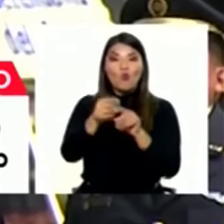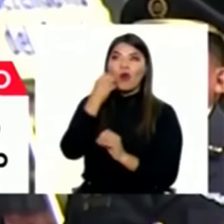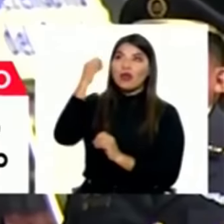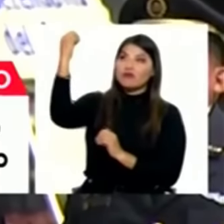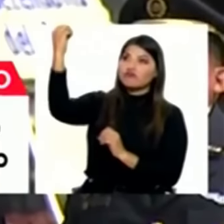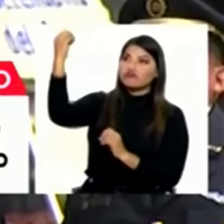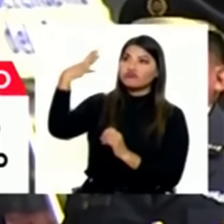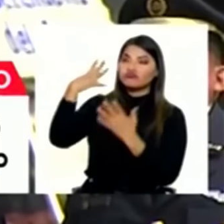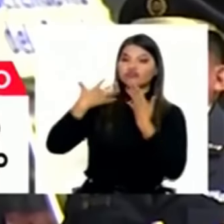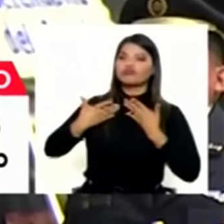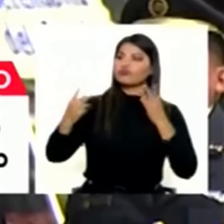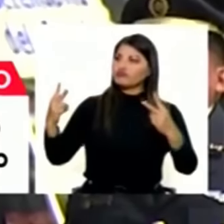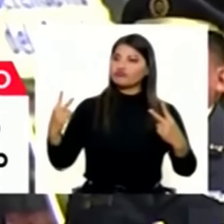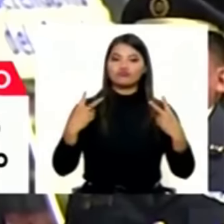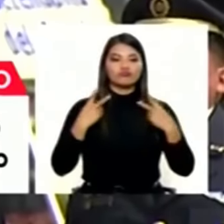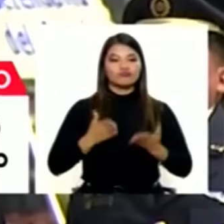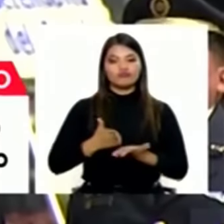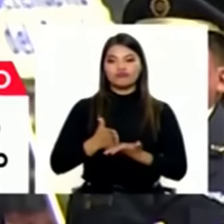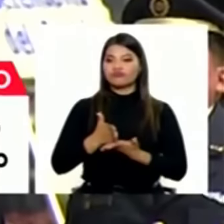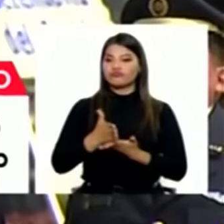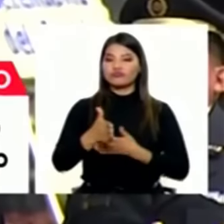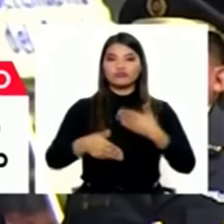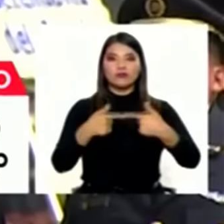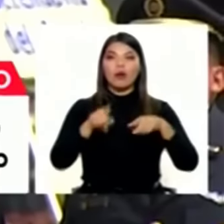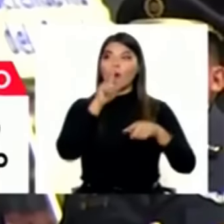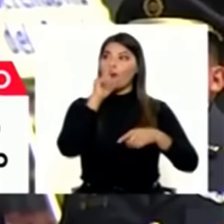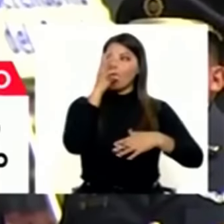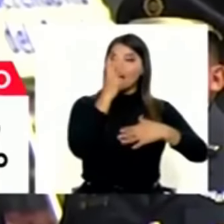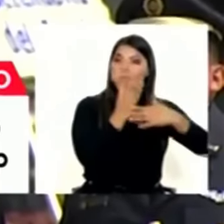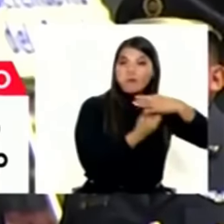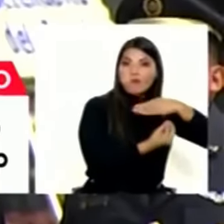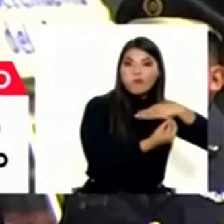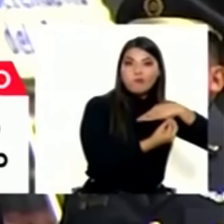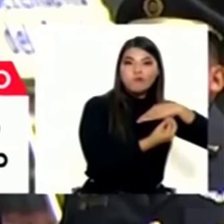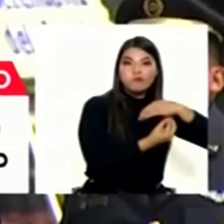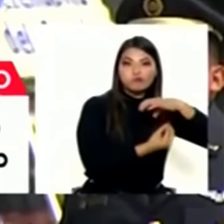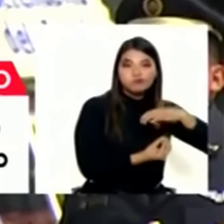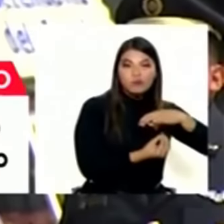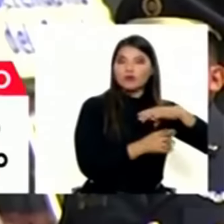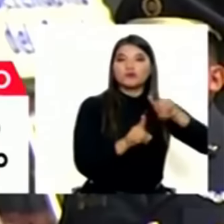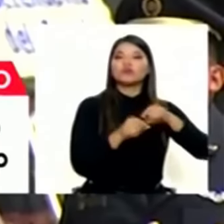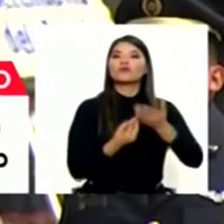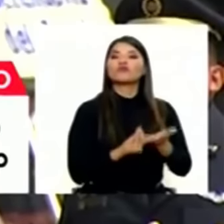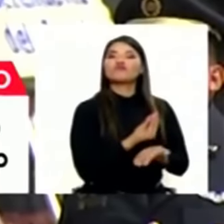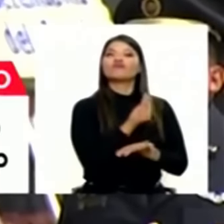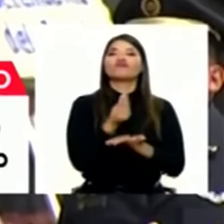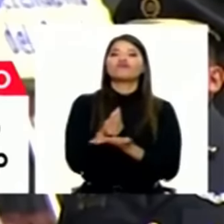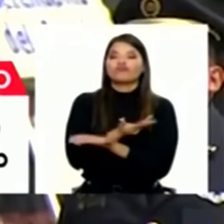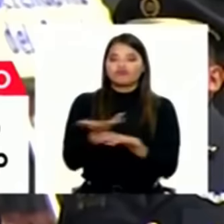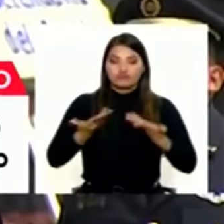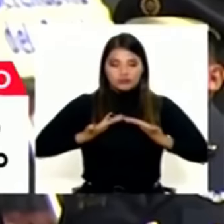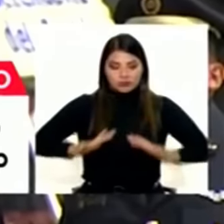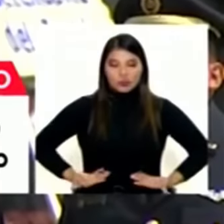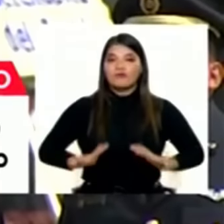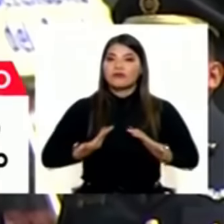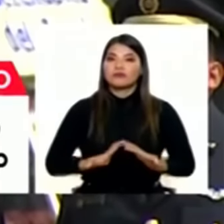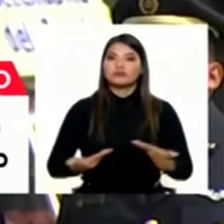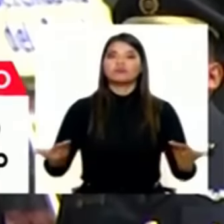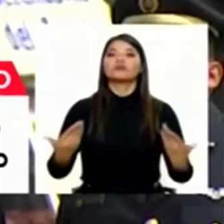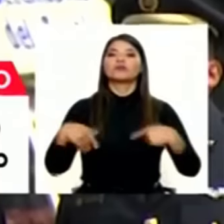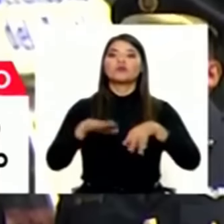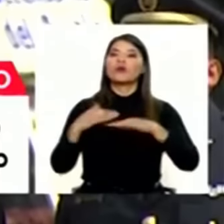encendida que no se guarda bajo la mesa, sino que se coloca